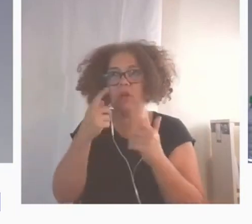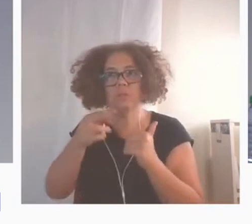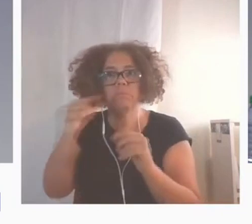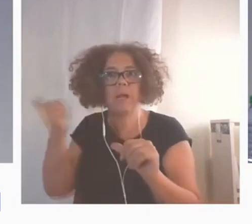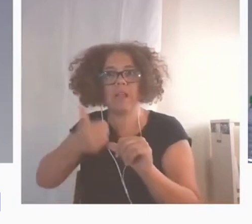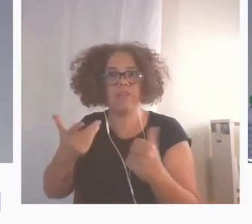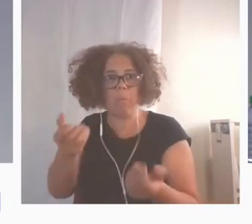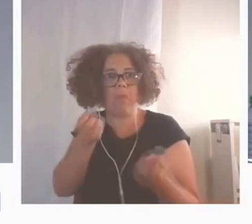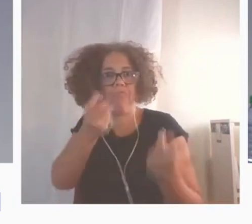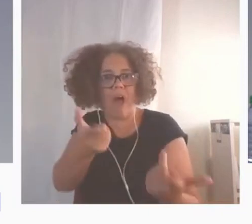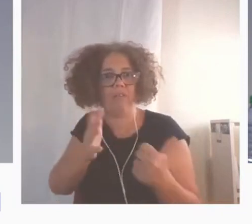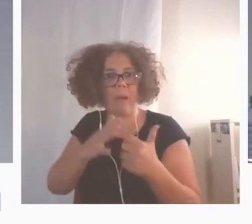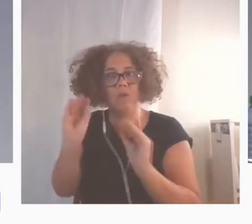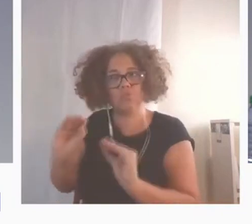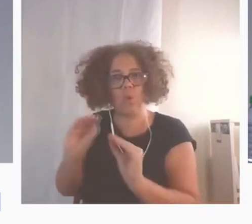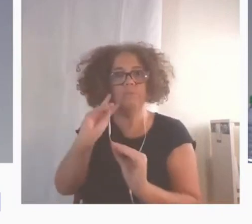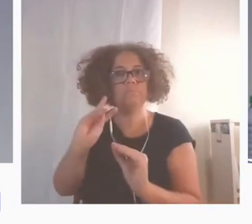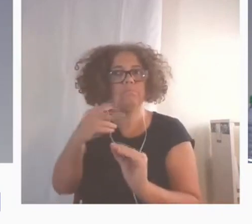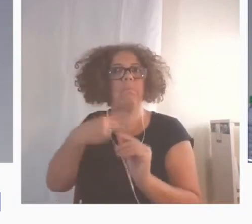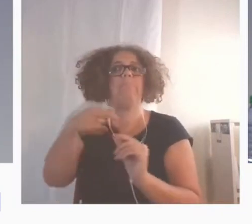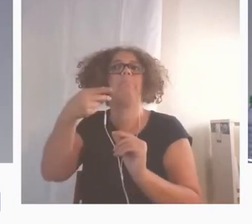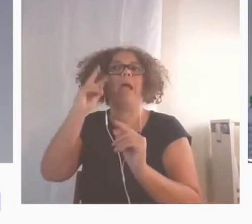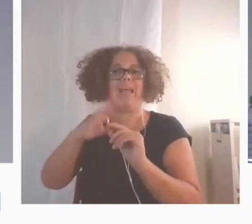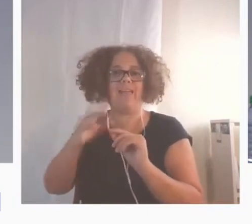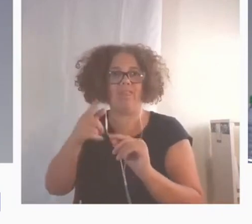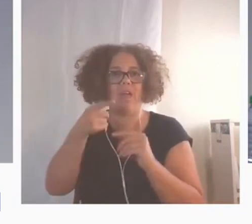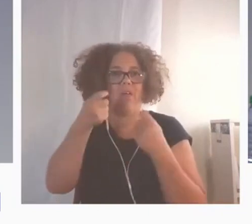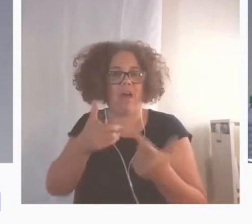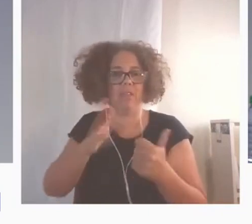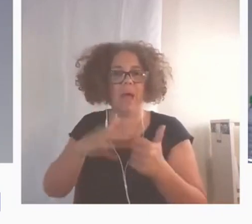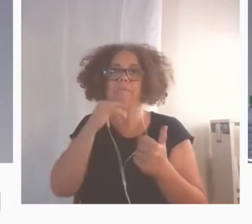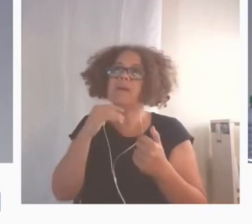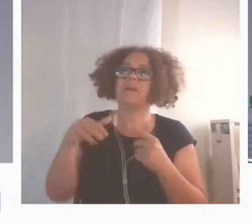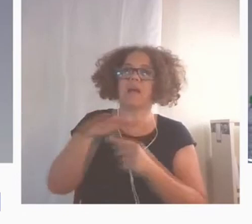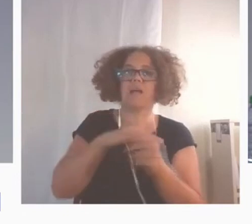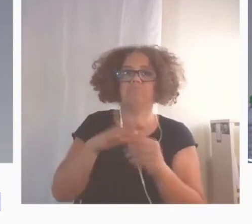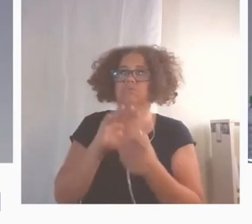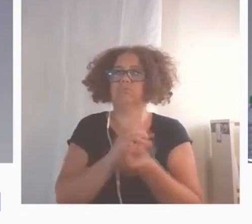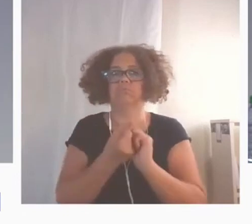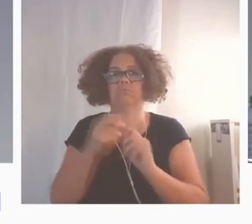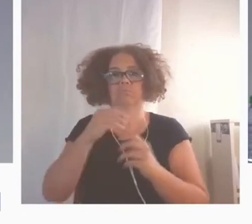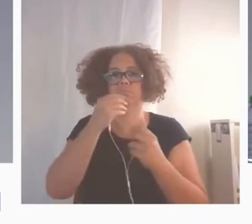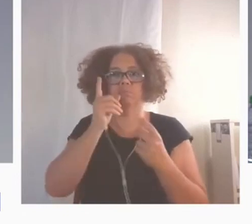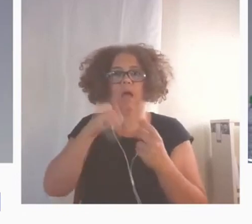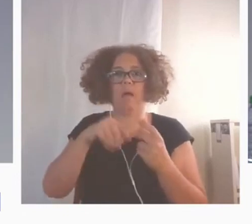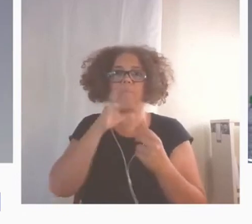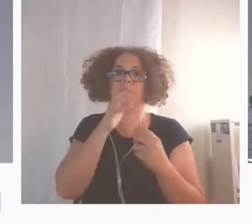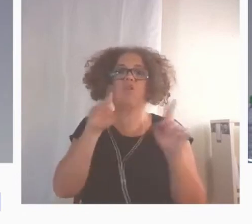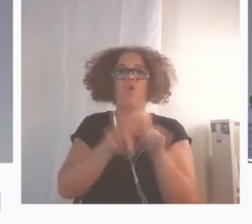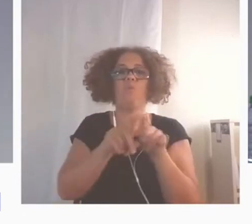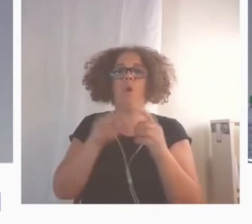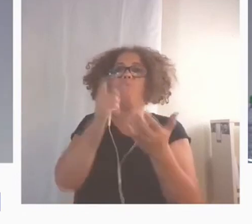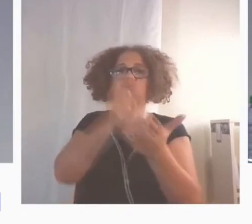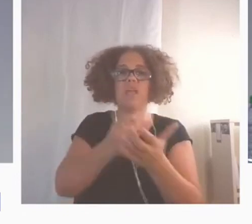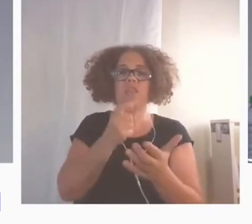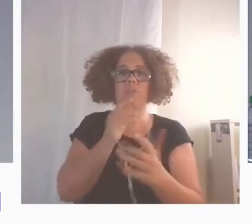aportar también con su experiencia cambios importantes en la forma de estar. Somos, como comentaba, el municipio que más invierte